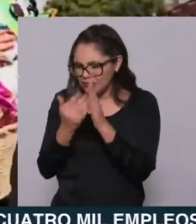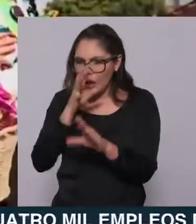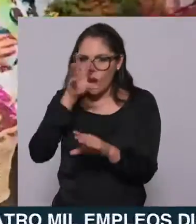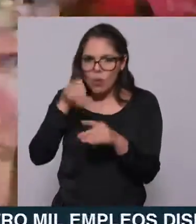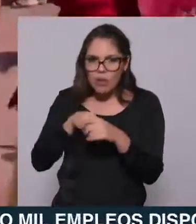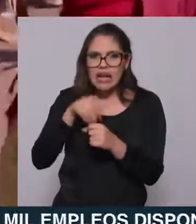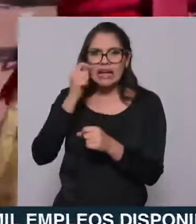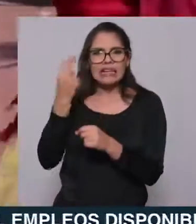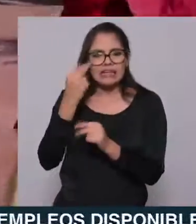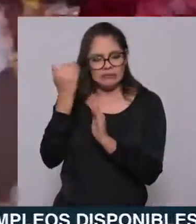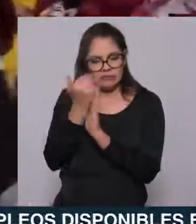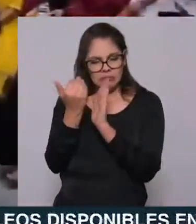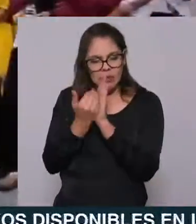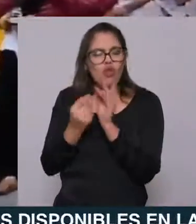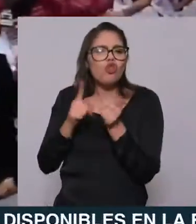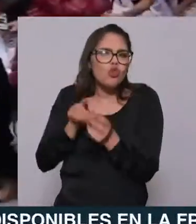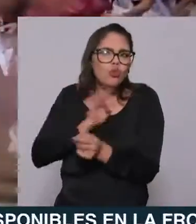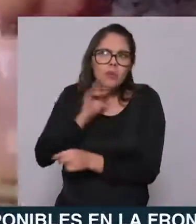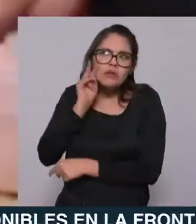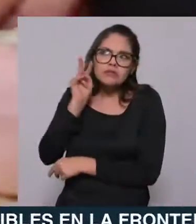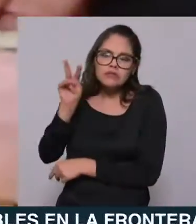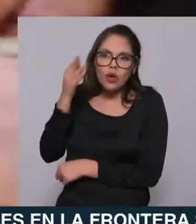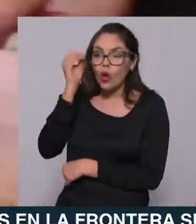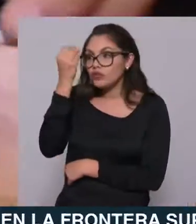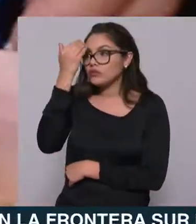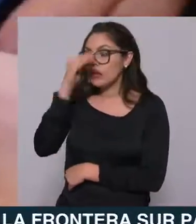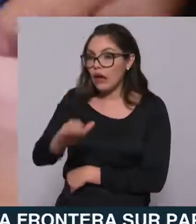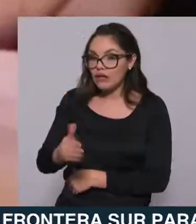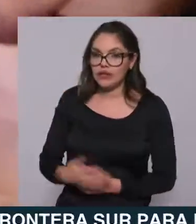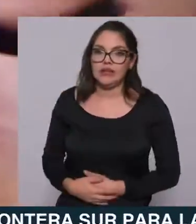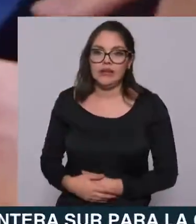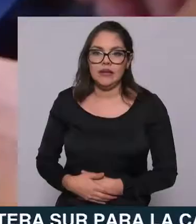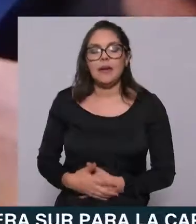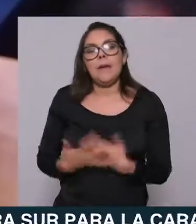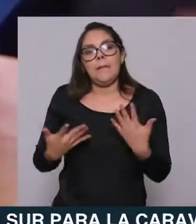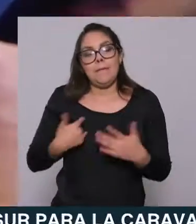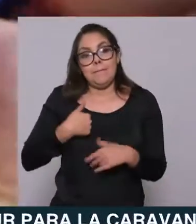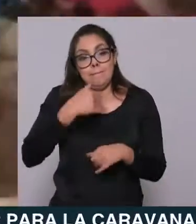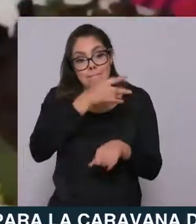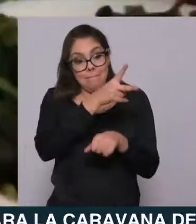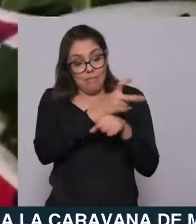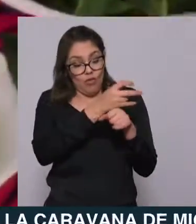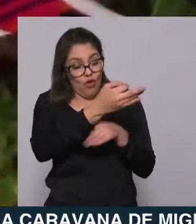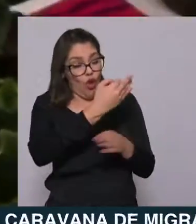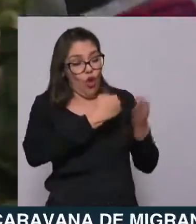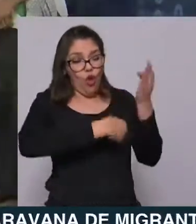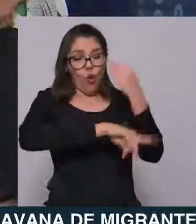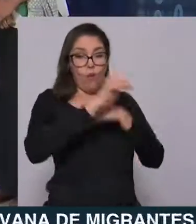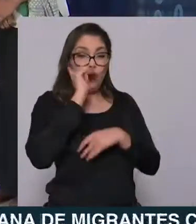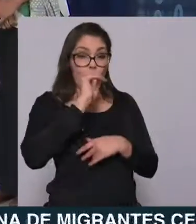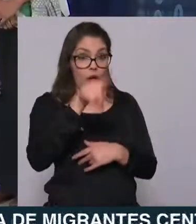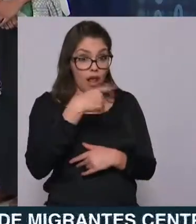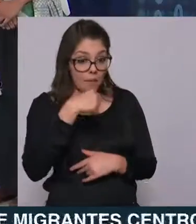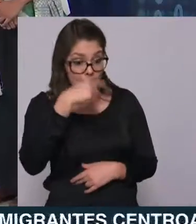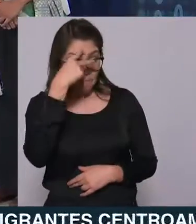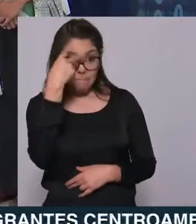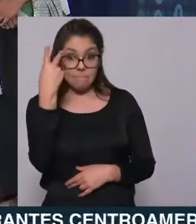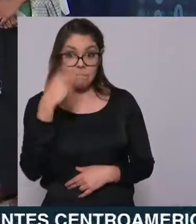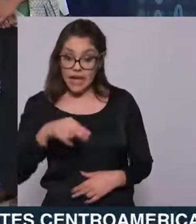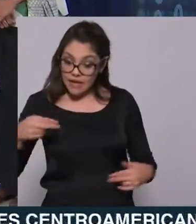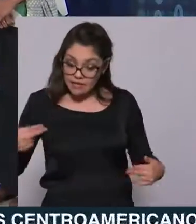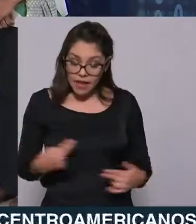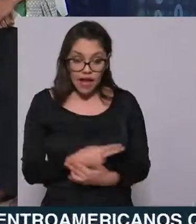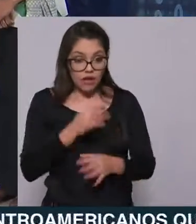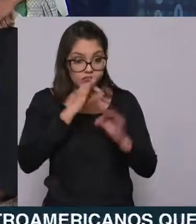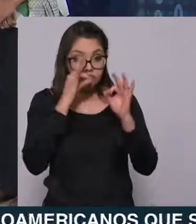puntos muy específicos, a dónde deben acudir. Ok, invito a todas las señoritas que sean mexicanas por